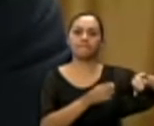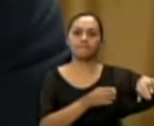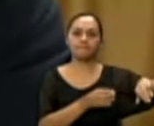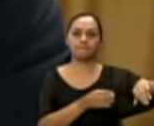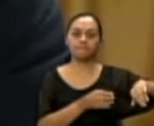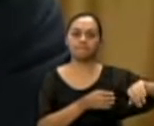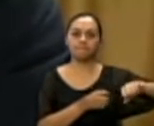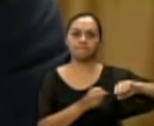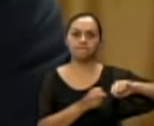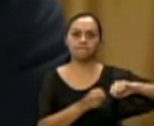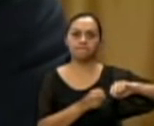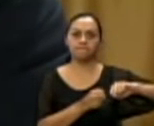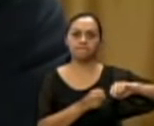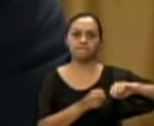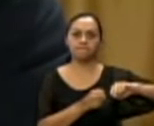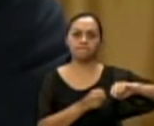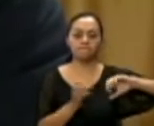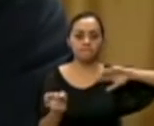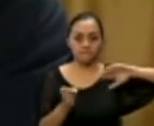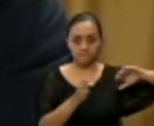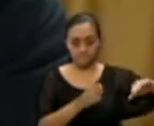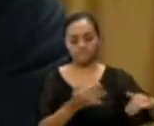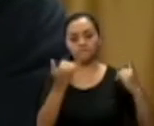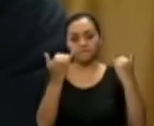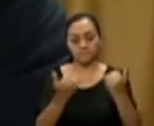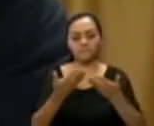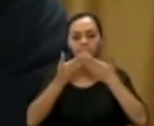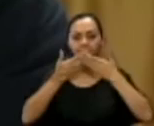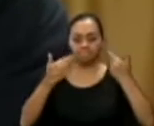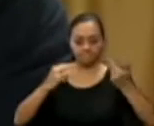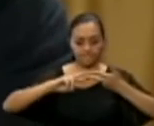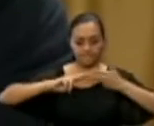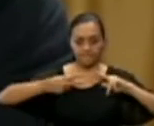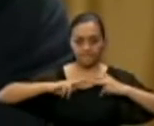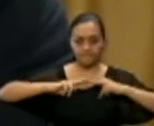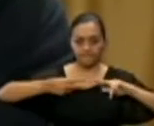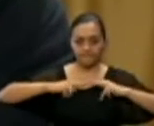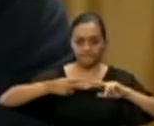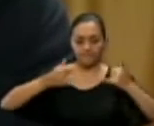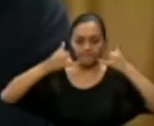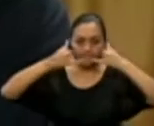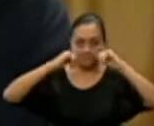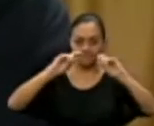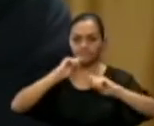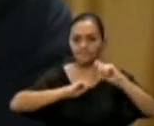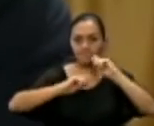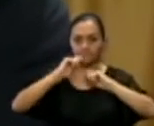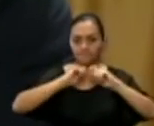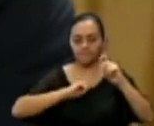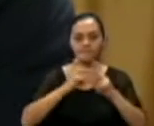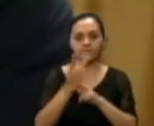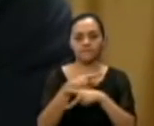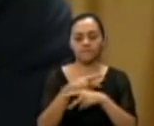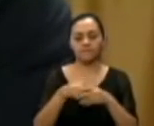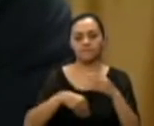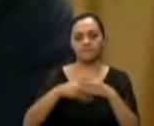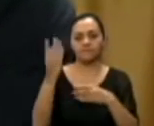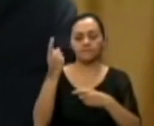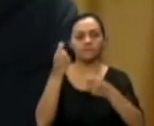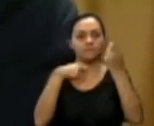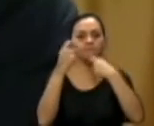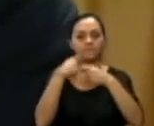habrá este mejoramiento genético también para ganado de carne que nos permitirá ser grandes exportadores de carne como ya lo es por ejemplo